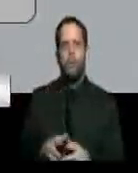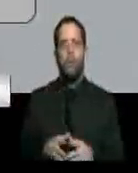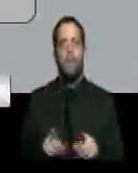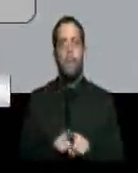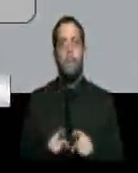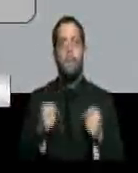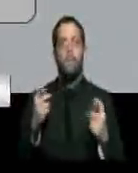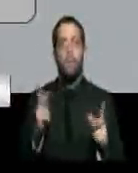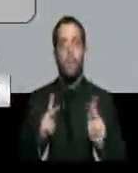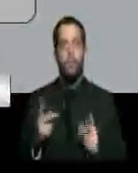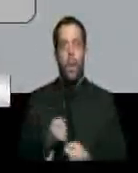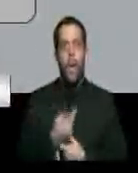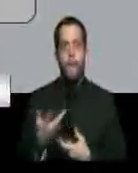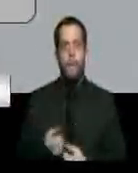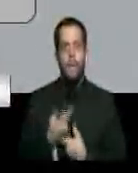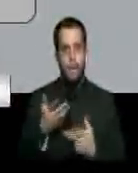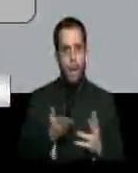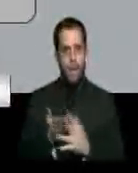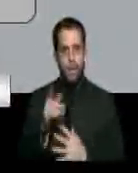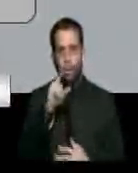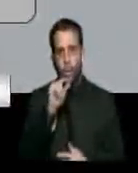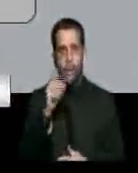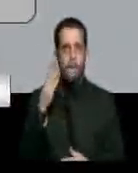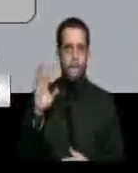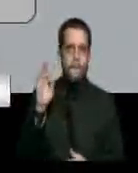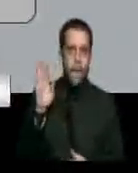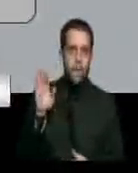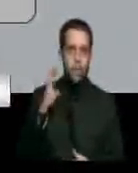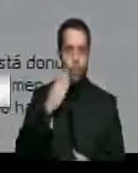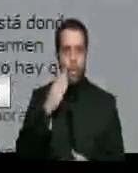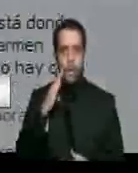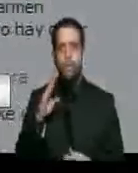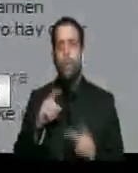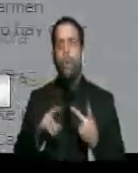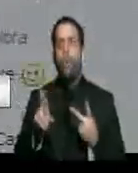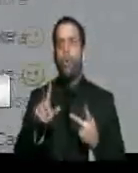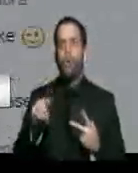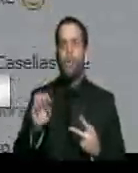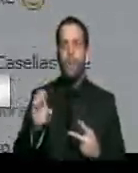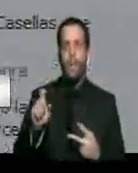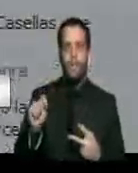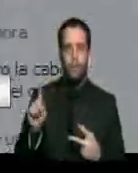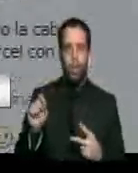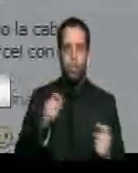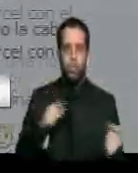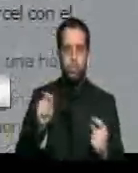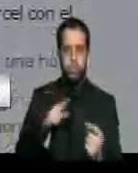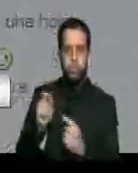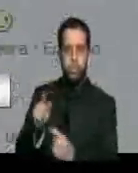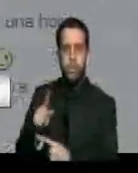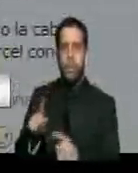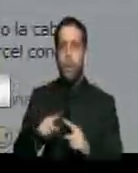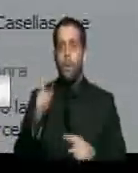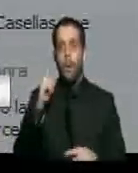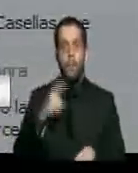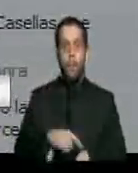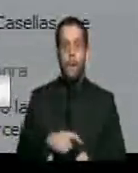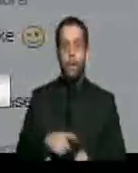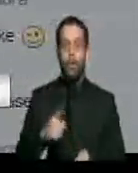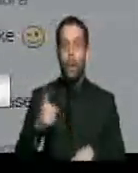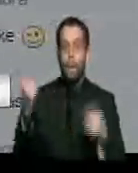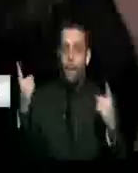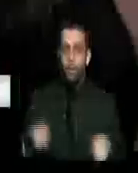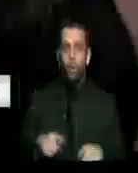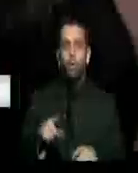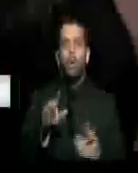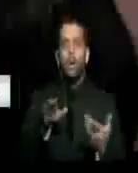personas expresaban a través del Twitter Facebook o mensajes de texto sobre este caso y Es que desde que se conoció la muerte de Carmen